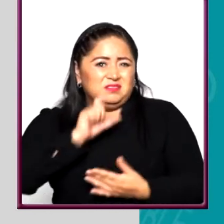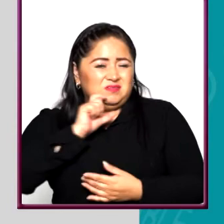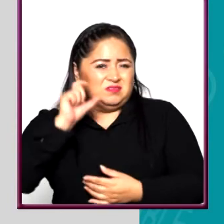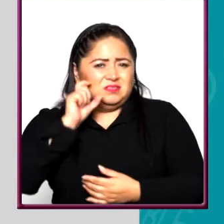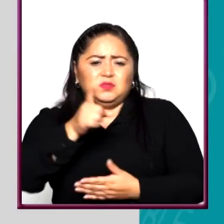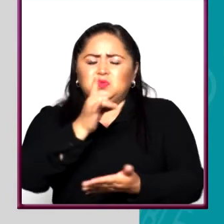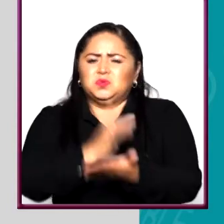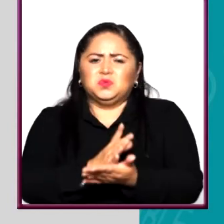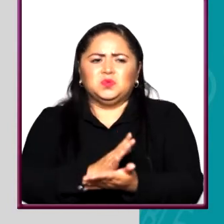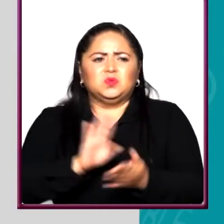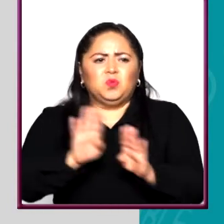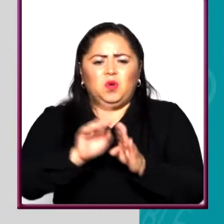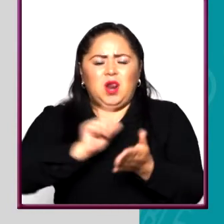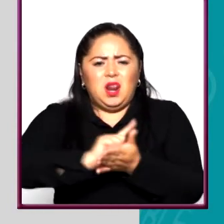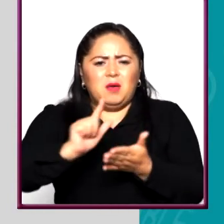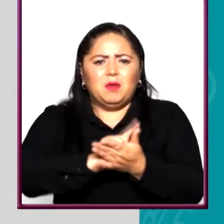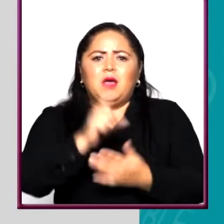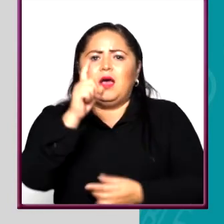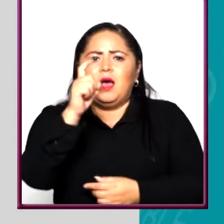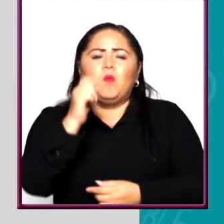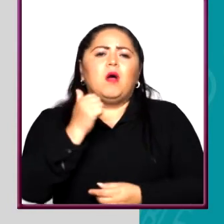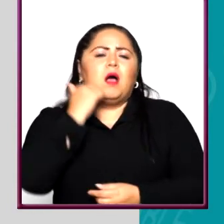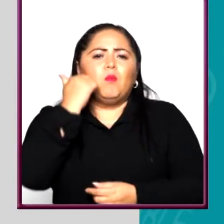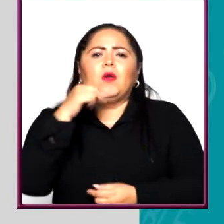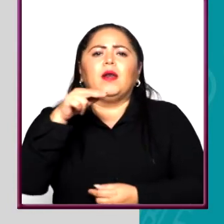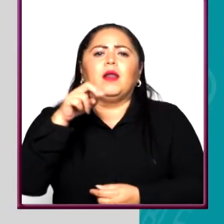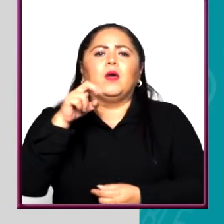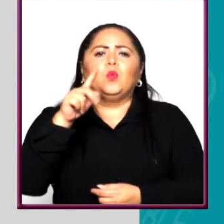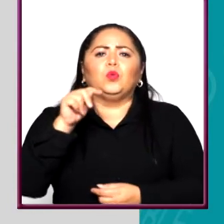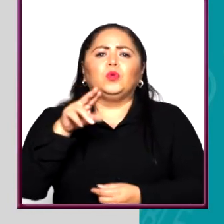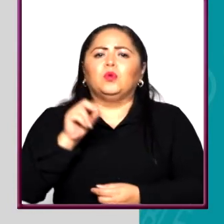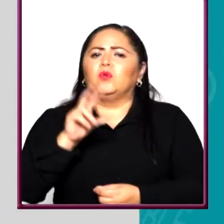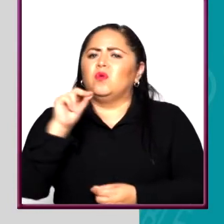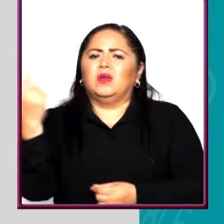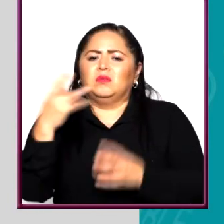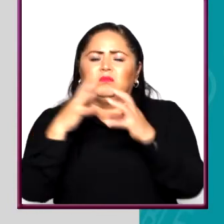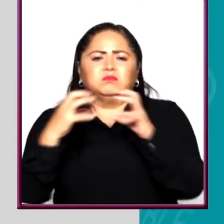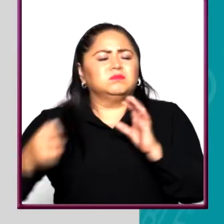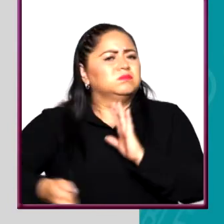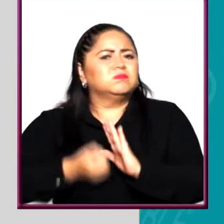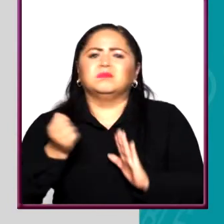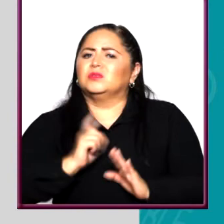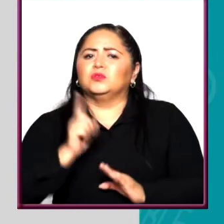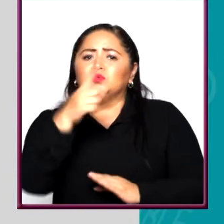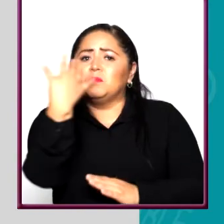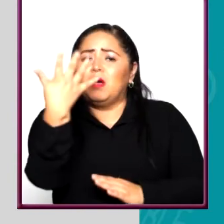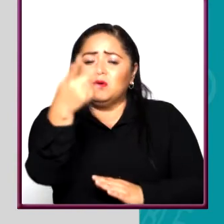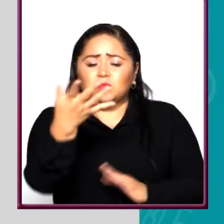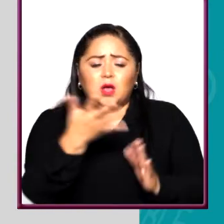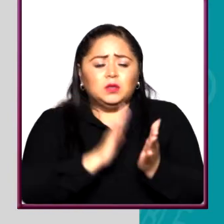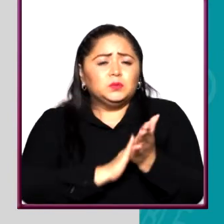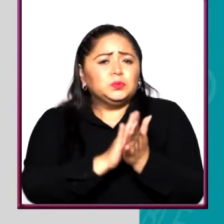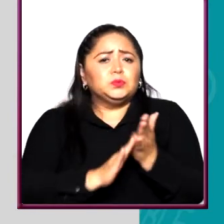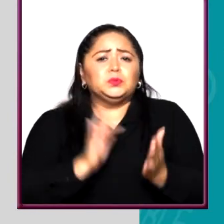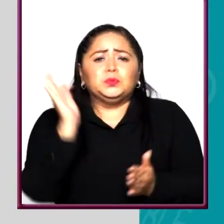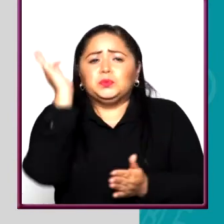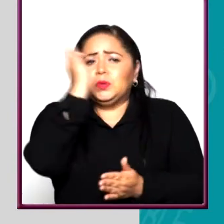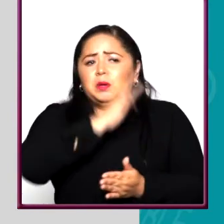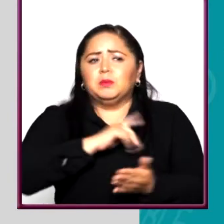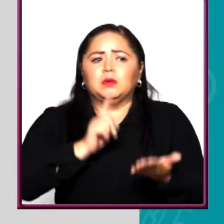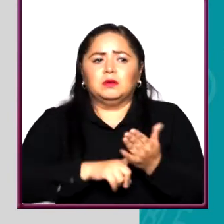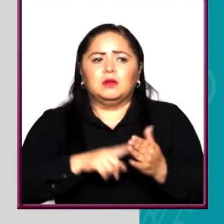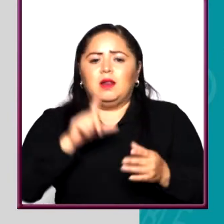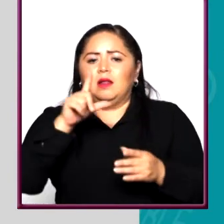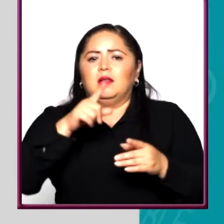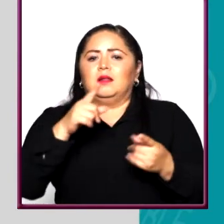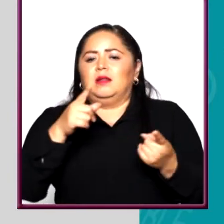Para tener una buena higiene sexual, basta con lavar tus órganos externos con agua y un jabón neutro, sin ayuda de esponjas. Solo pasa tus